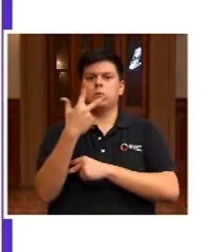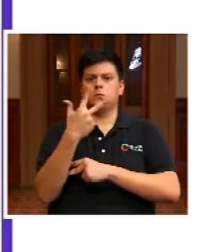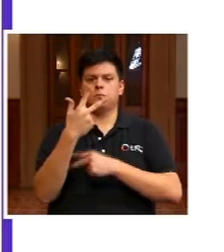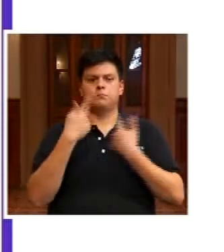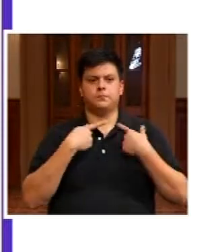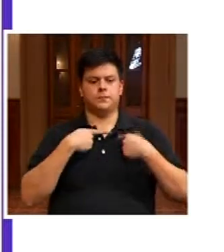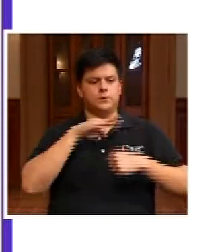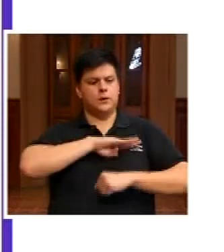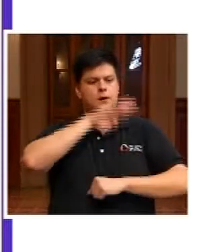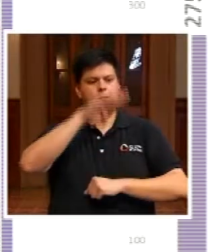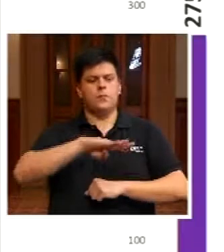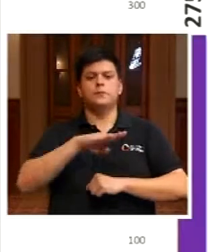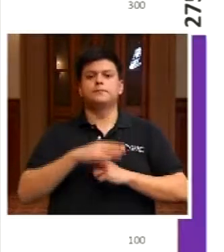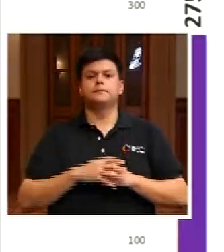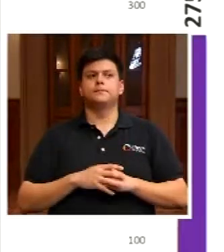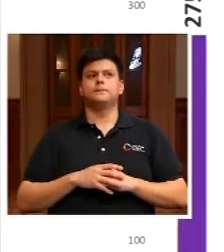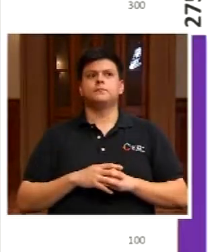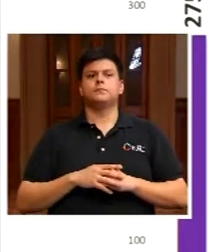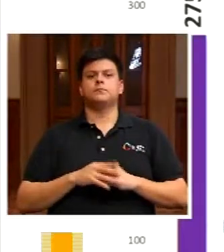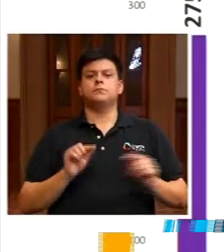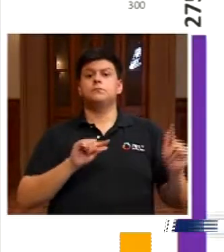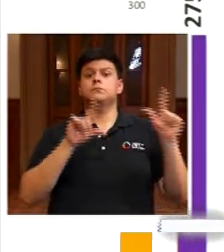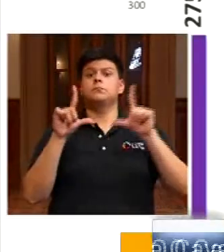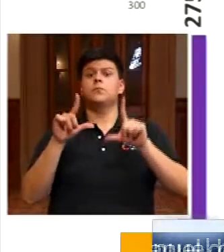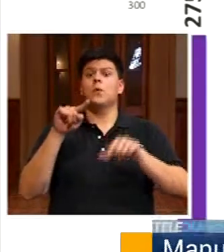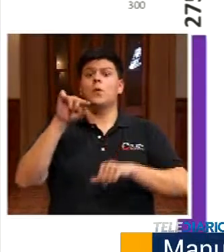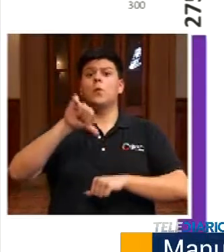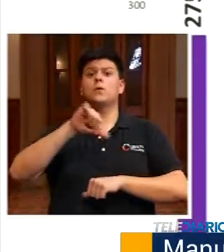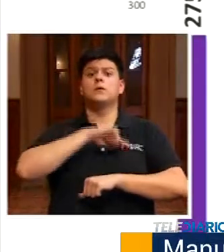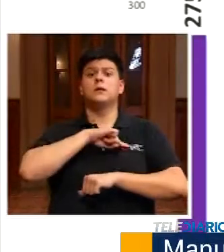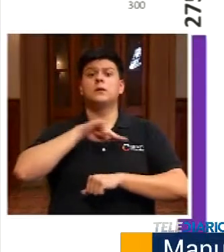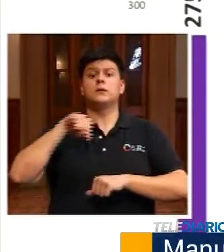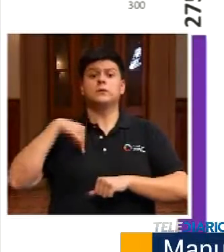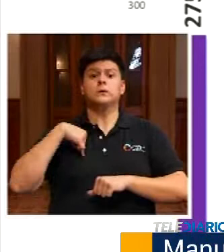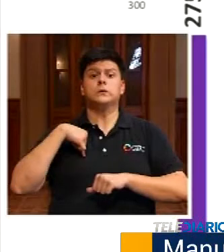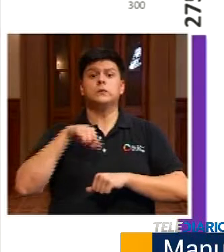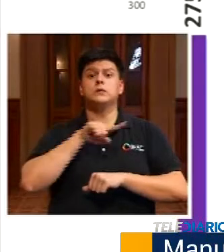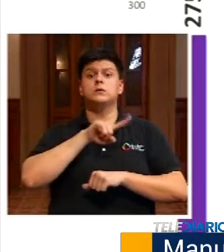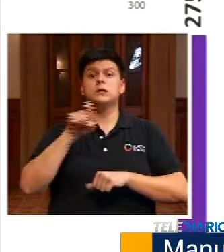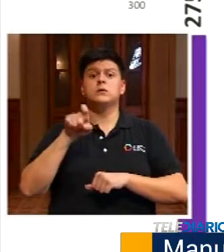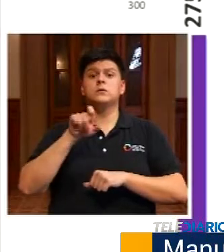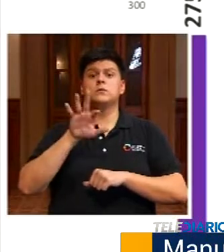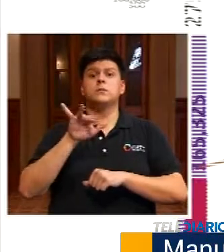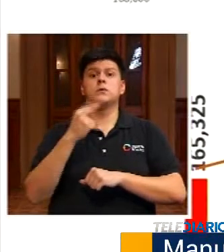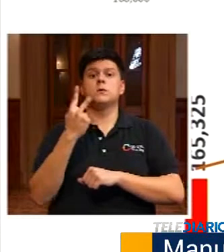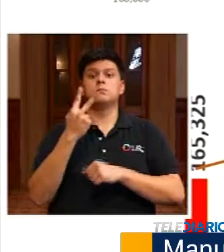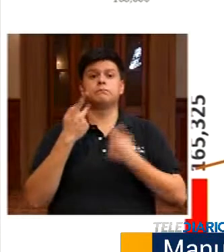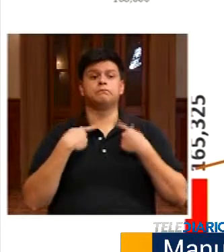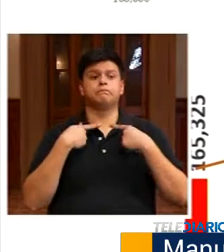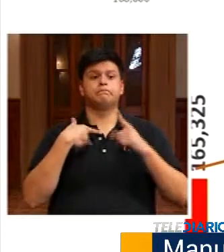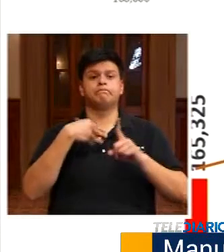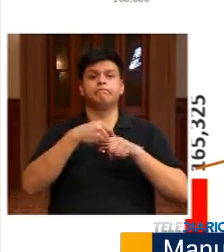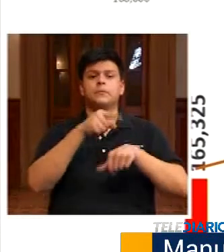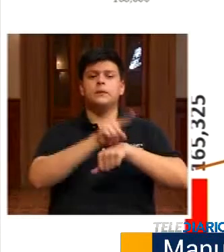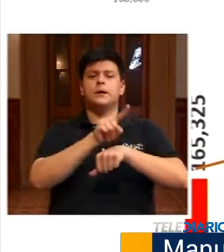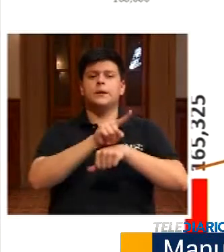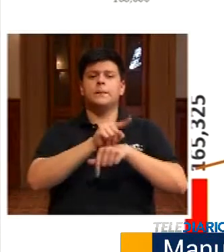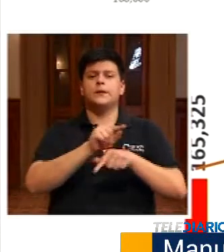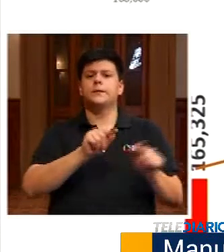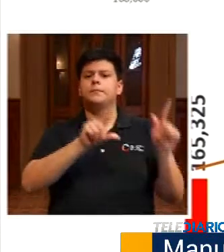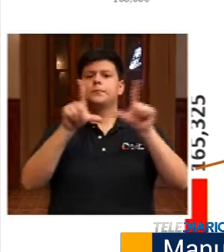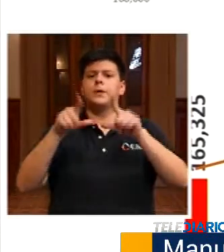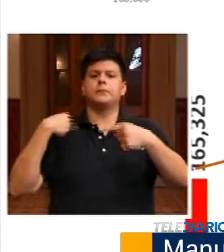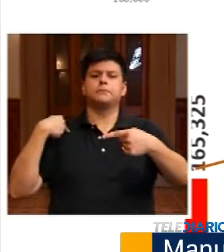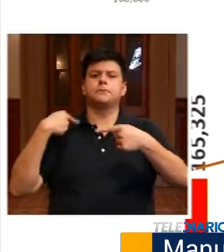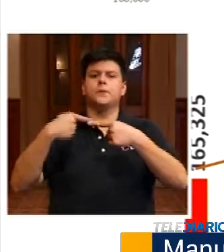9.888 defunciones. Hoy 152 contagios, esa es la incidencia diaria. La incidencia